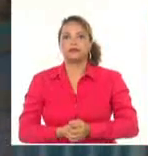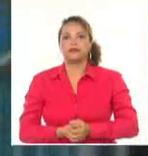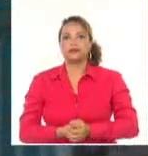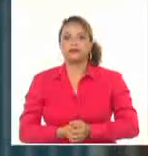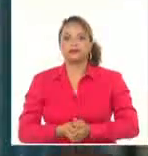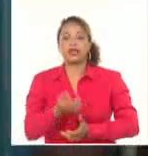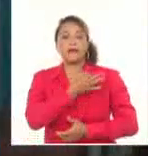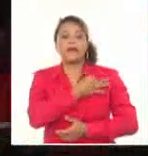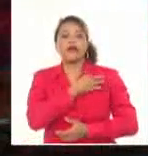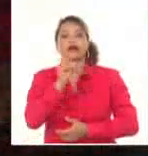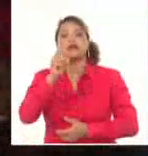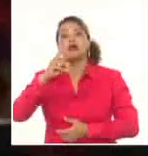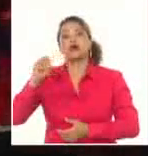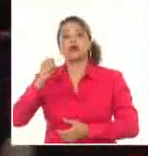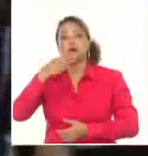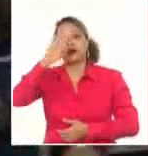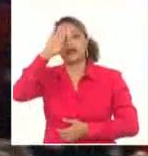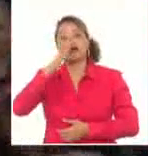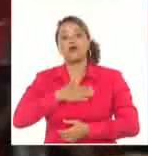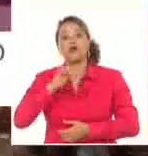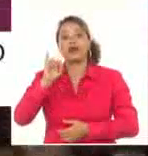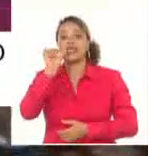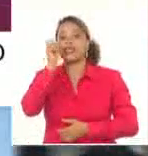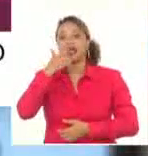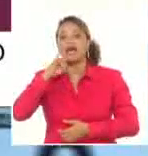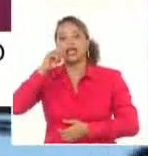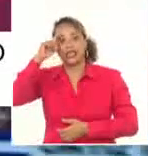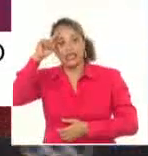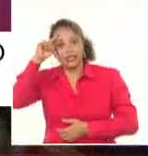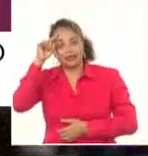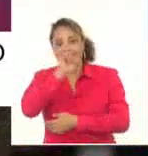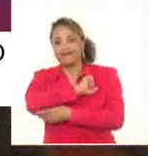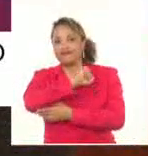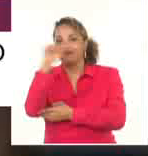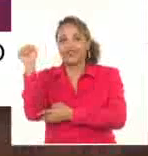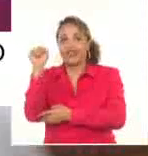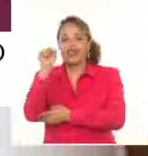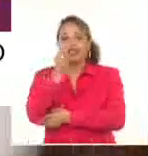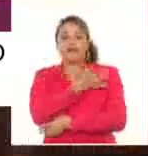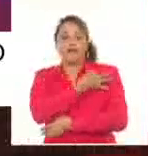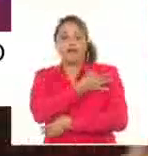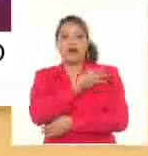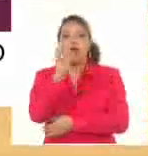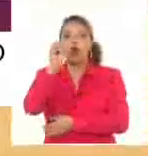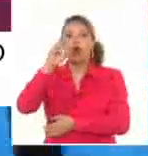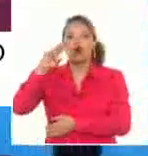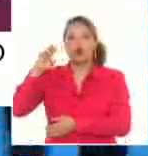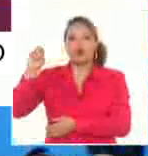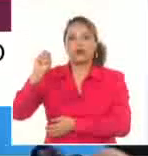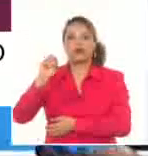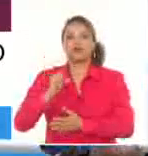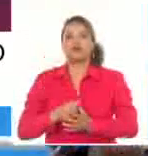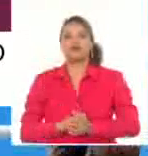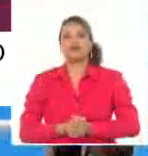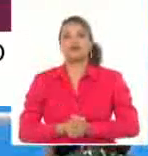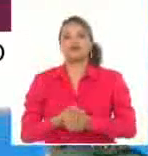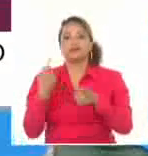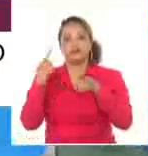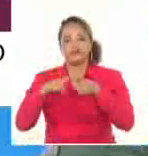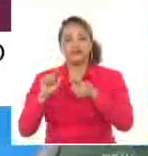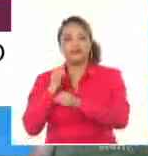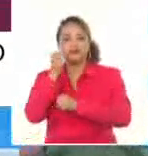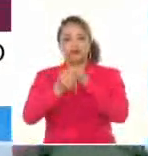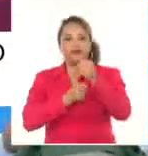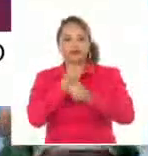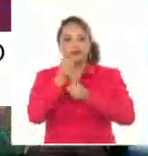Cuba y Dalys Ortiz escala lo más alto del podio olímpico. En la esquina